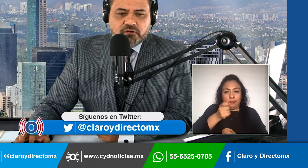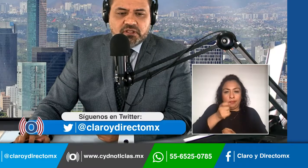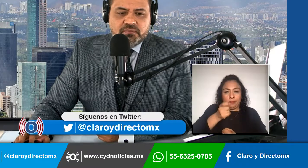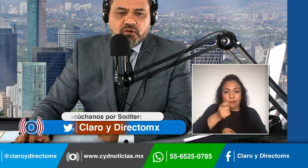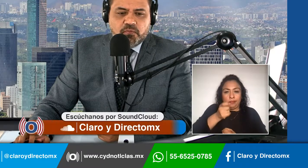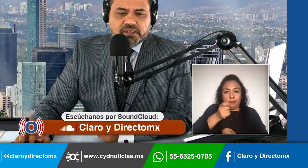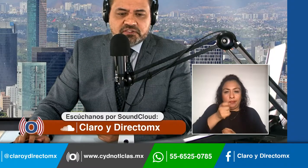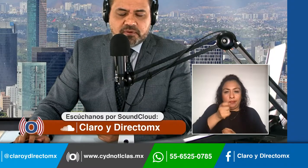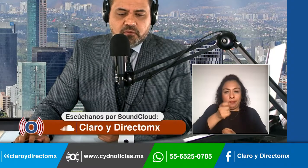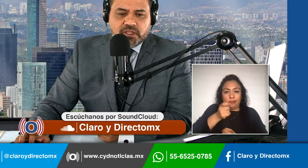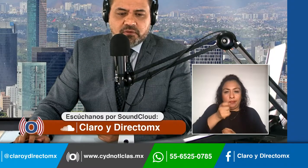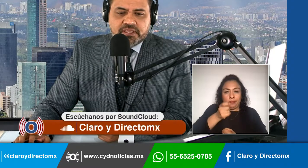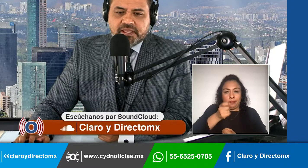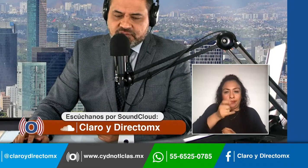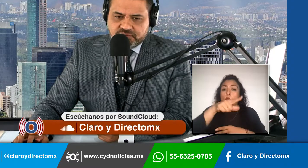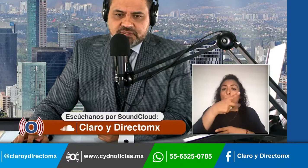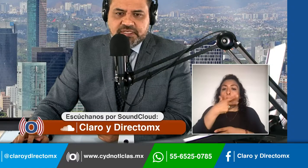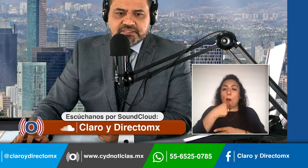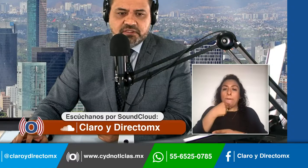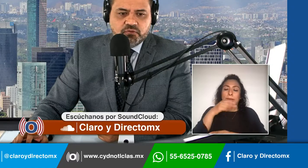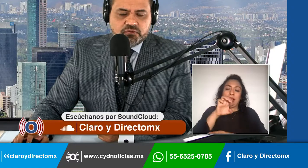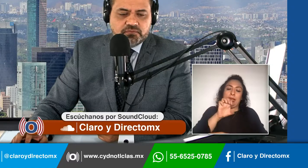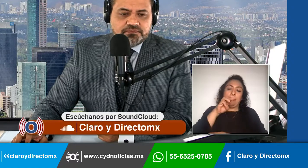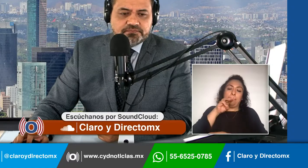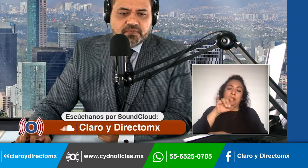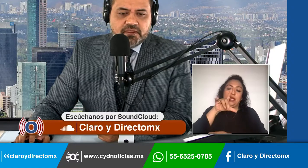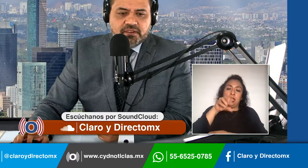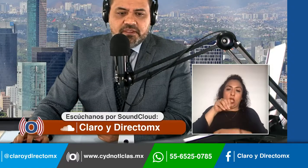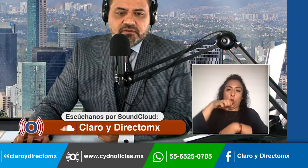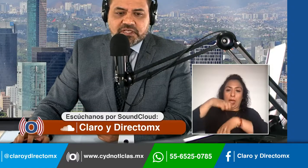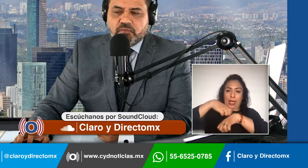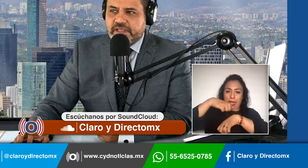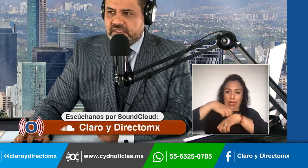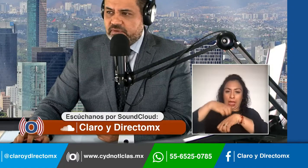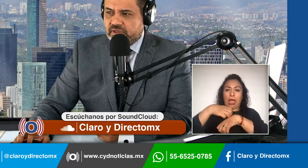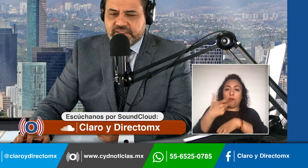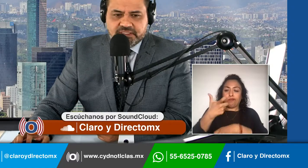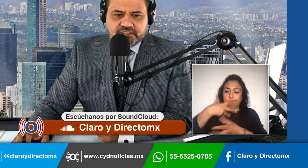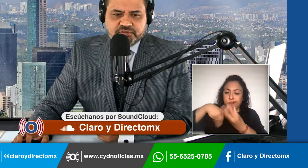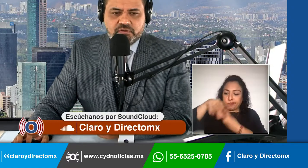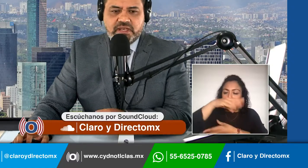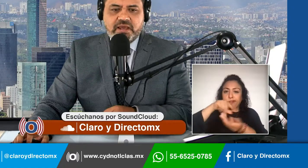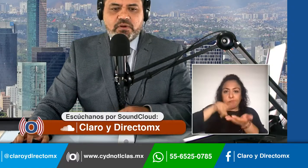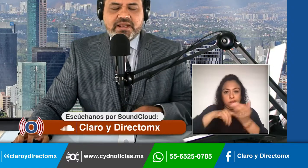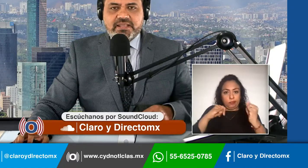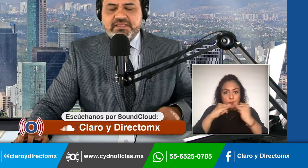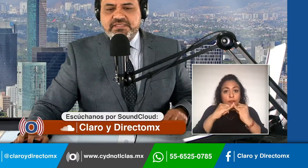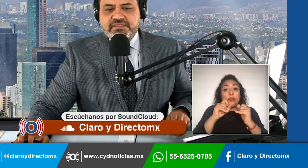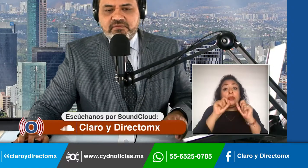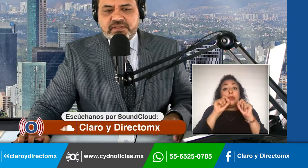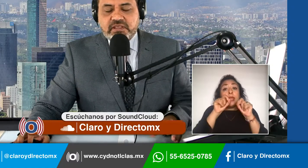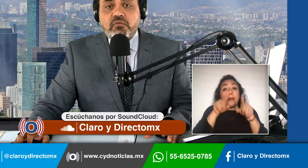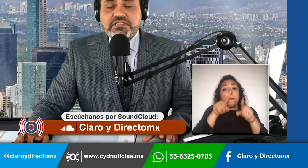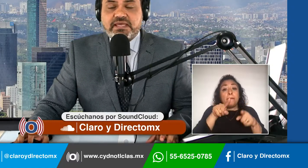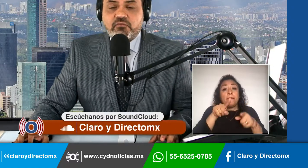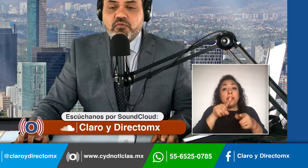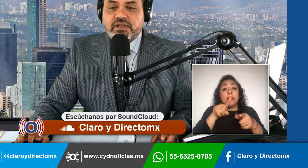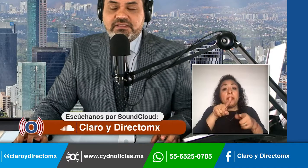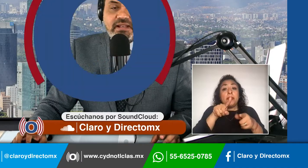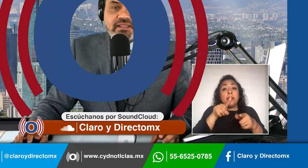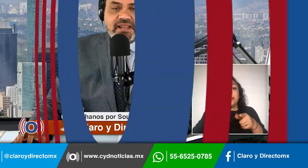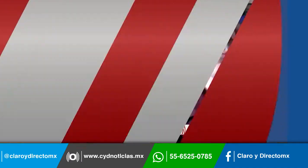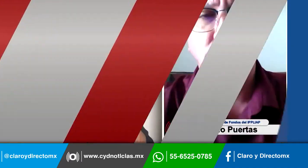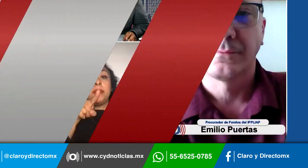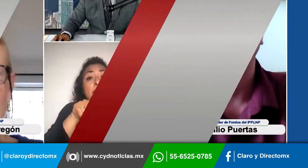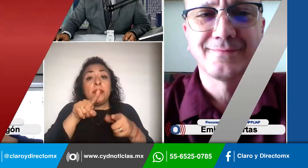esta tarde con Emilio Puertas, procurador de ingresos del Instituto. Y nos acompaña también durante la transmisión Laura Regis, intérprete. ¿Cómo están? Muy